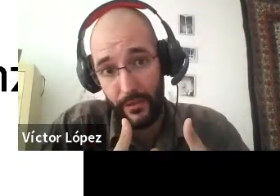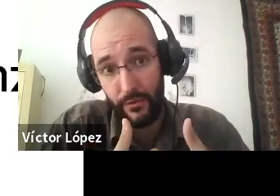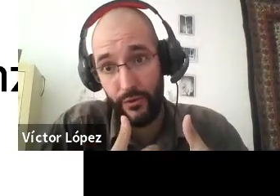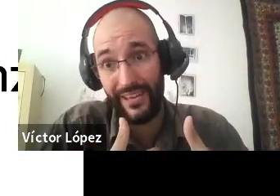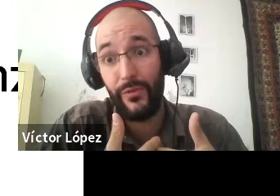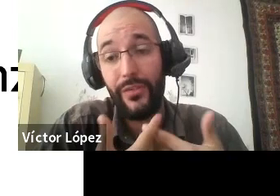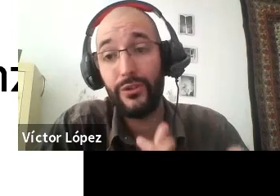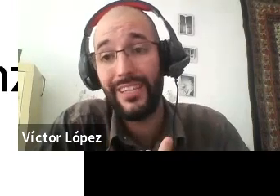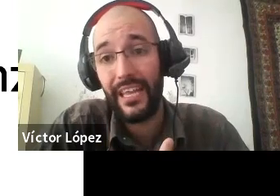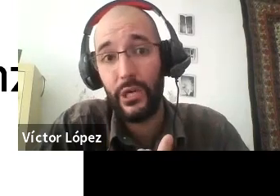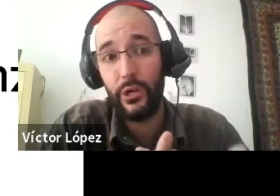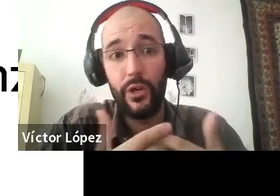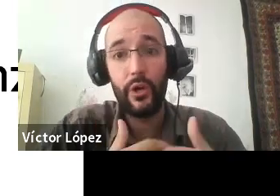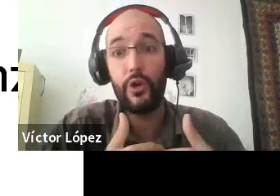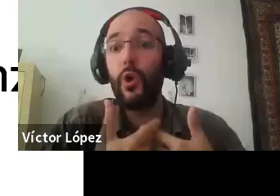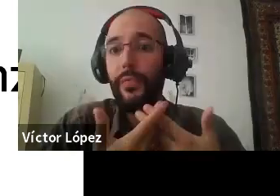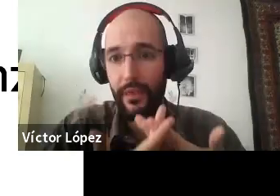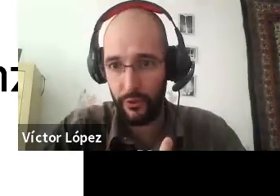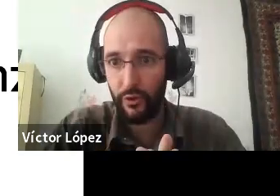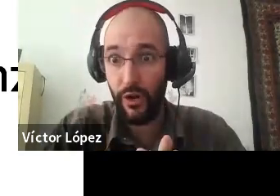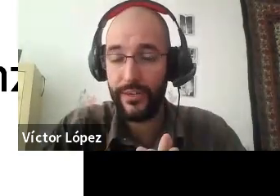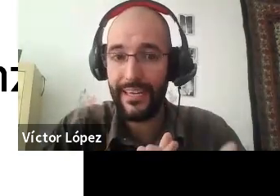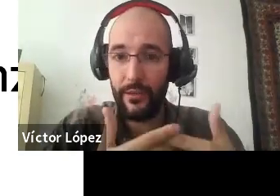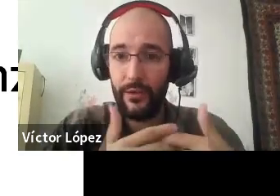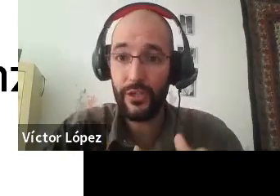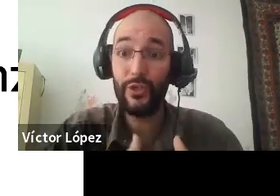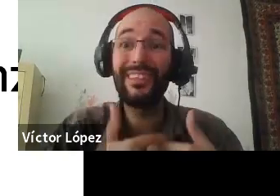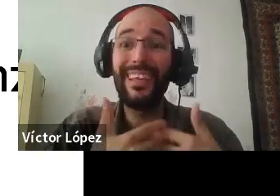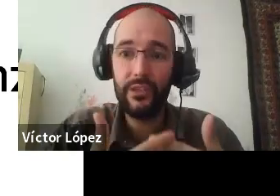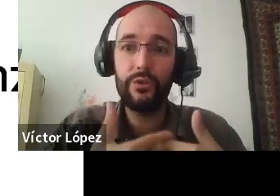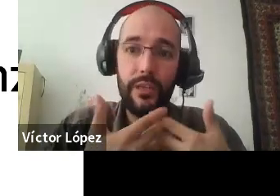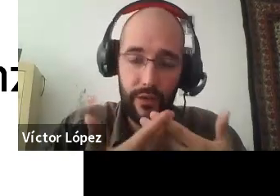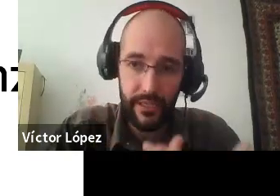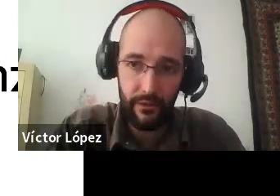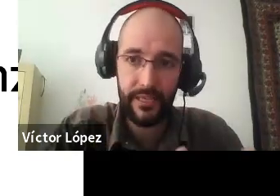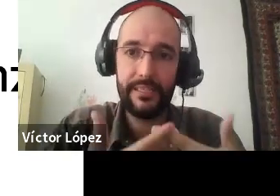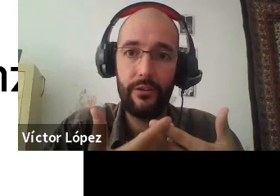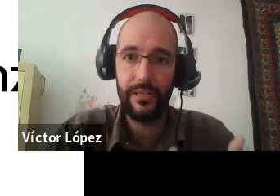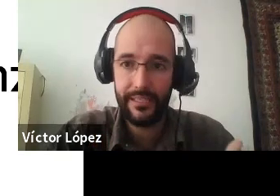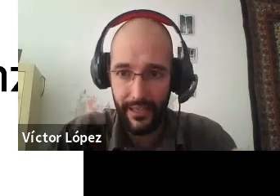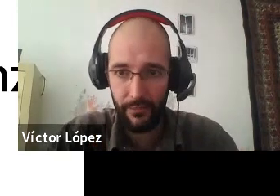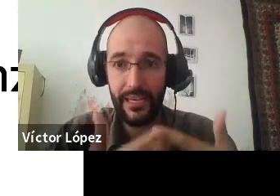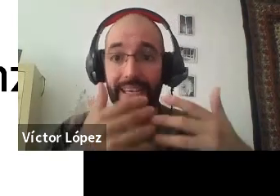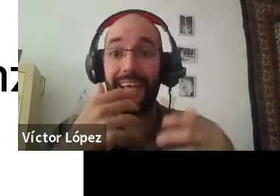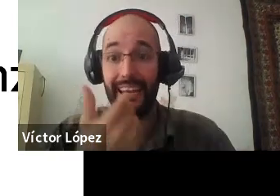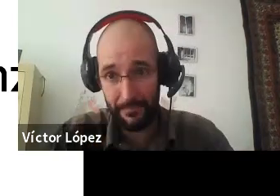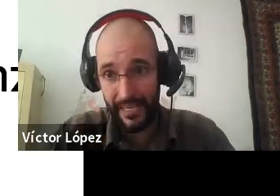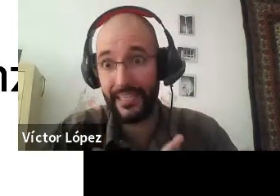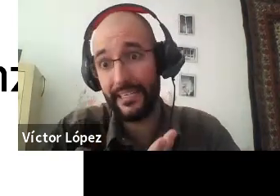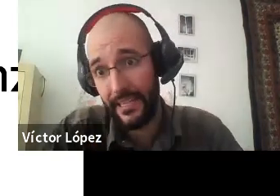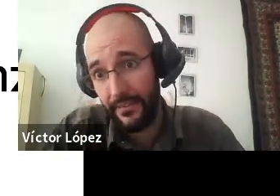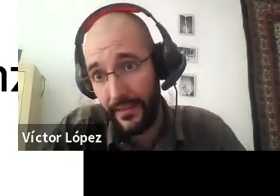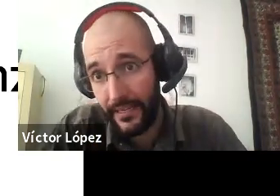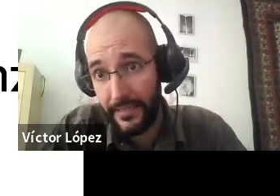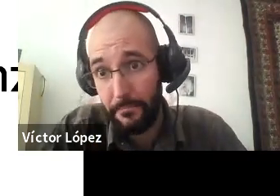del ámbito, ¿no? Que cuando hacemos indagación no lo hacemos como algo aislado, sino dentro de lo que se denominan las